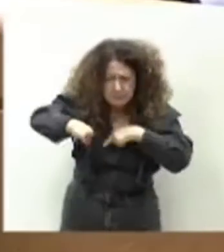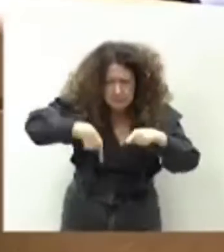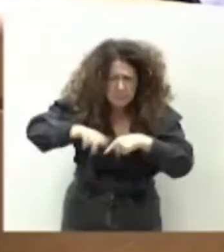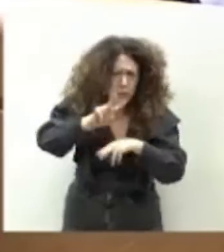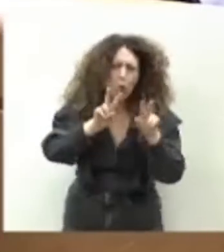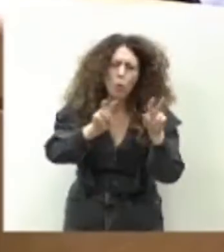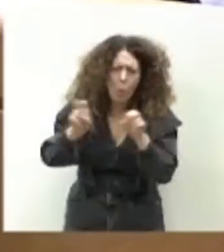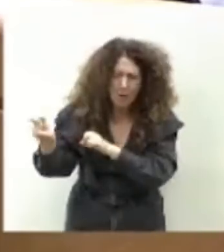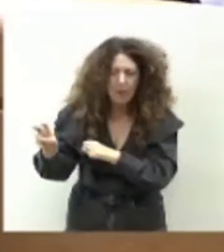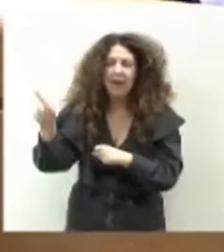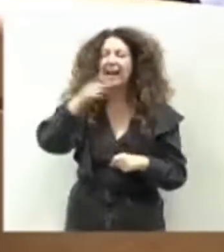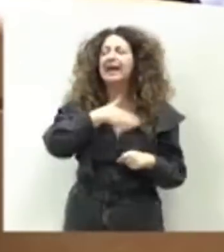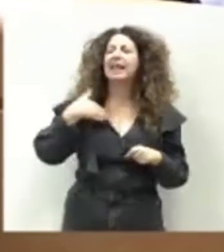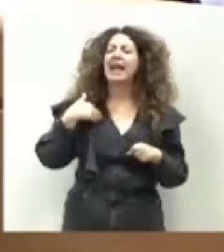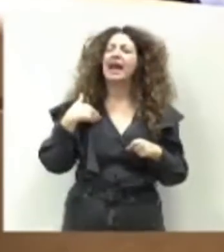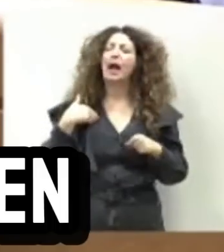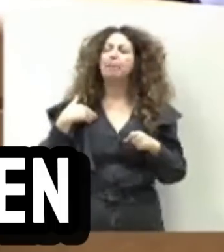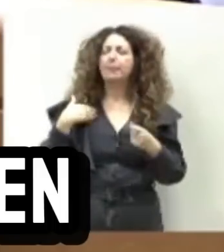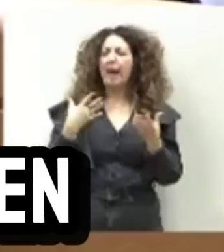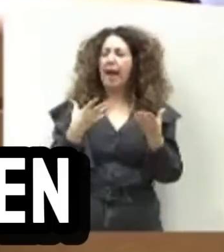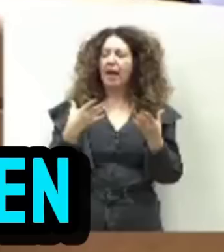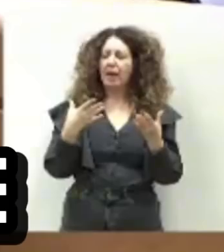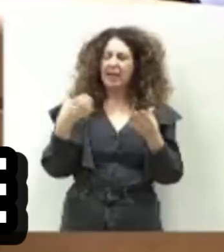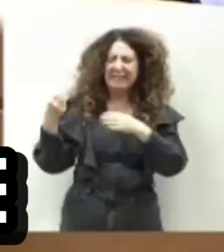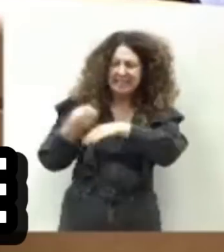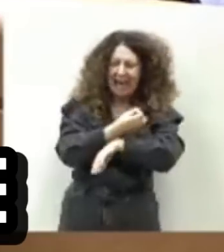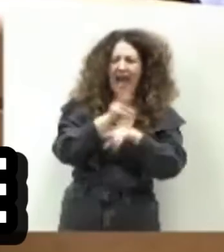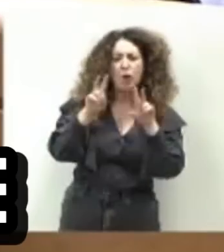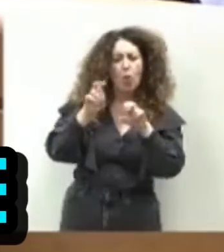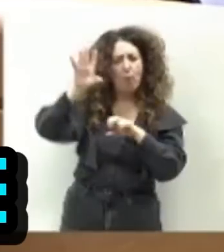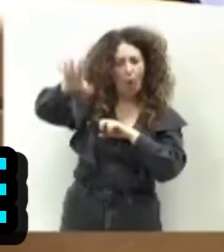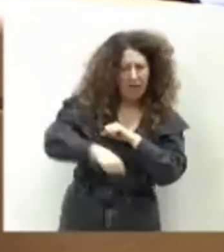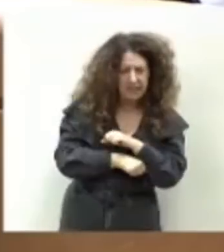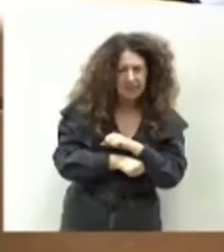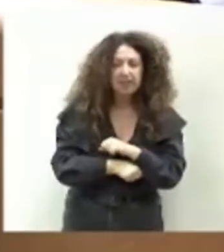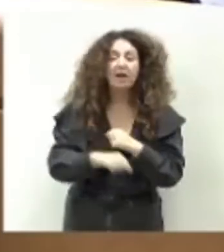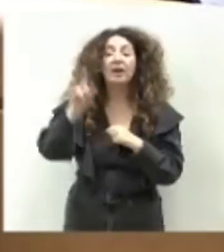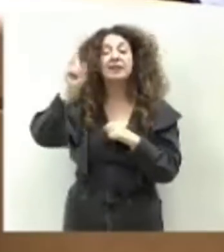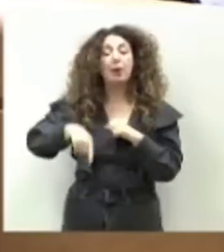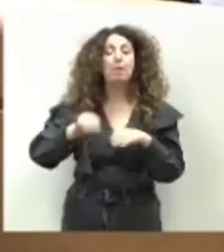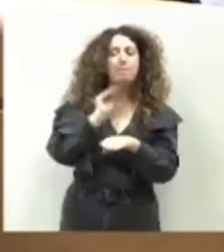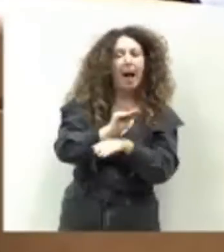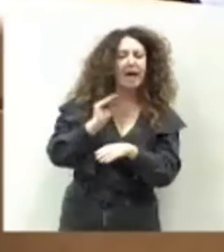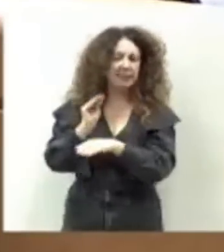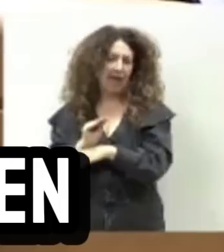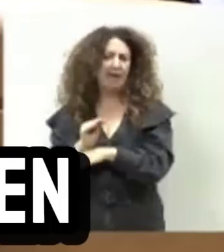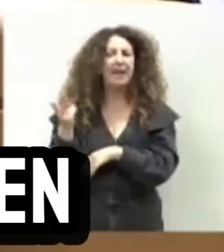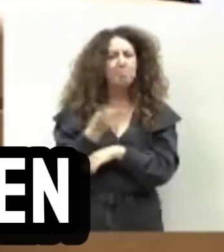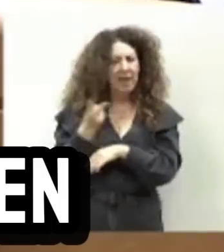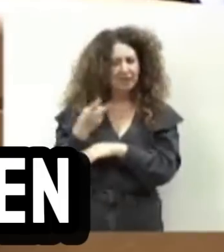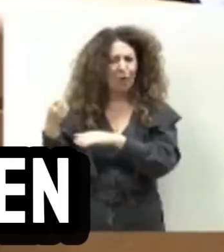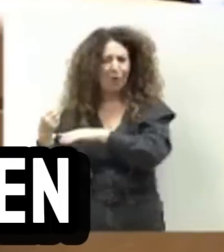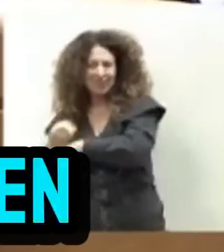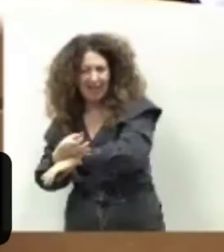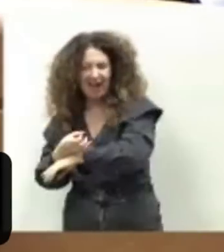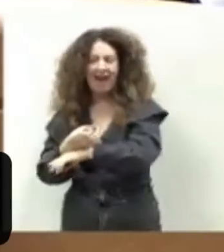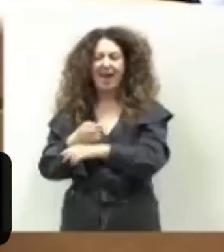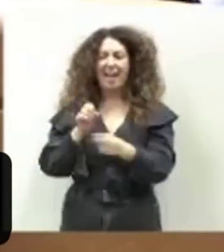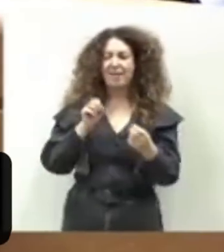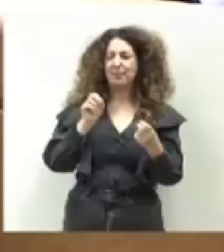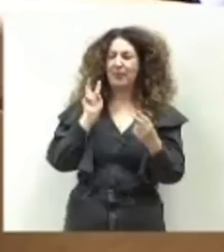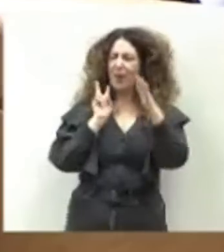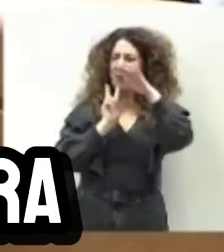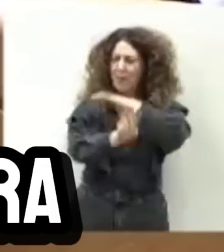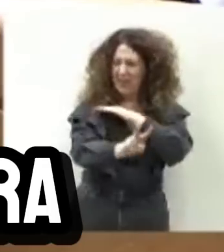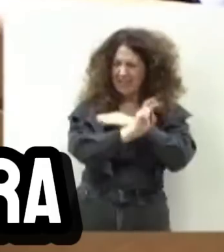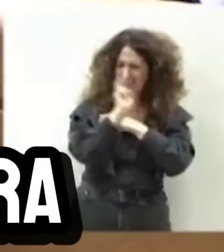en la adquisición de nuevo material rodante, estamos trabajando en el mantenimiento de ambas cosas y ahora, además, estamos trabajando en la